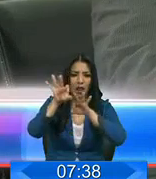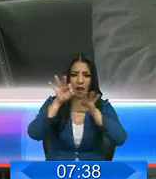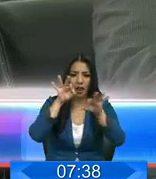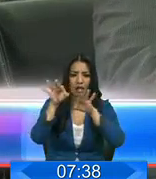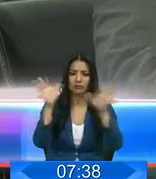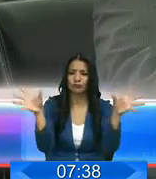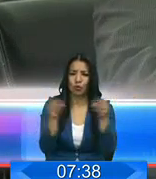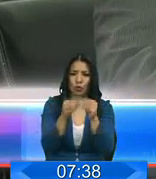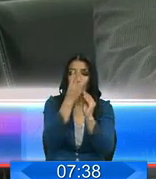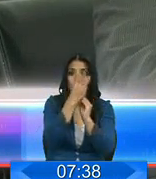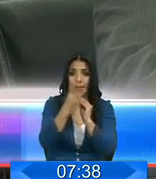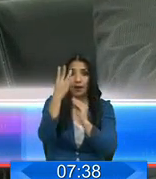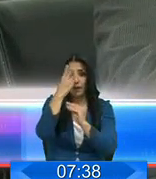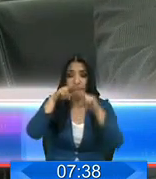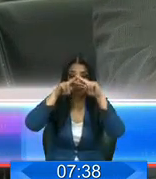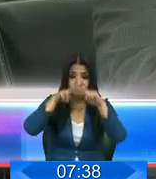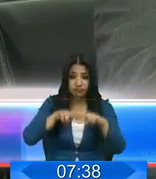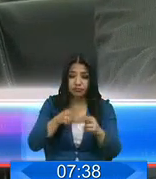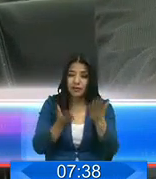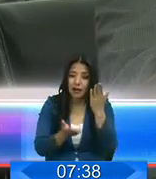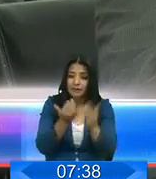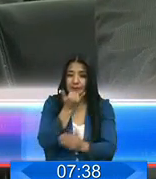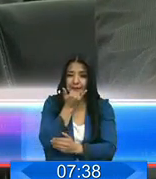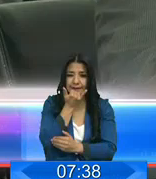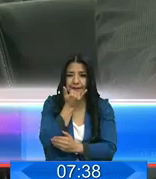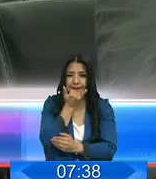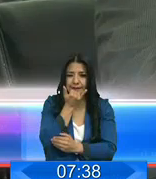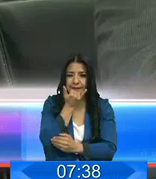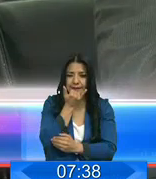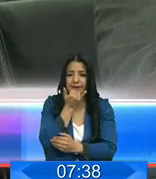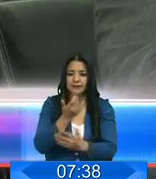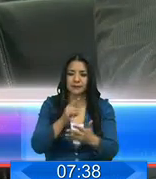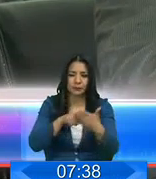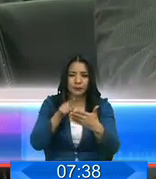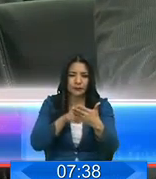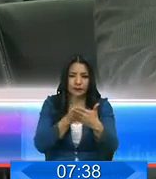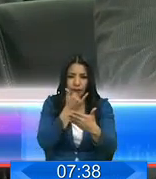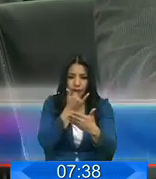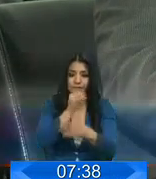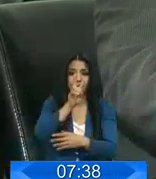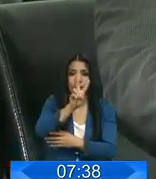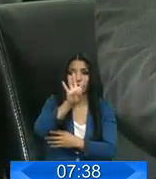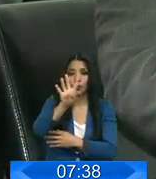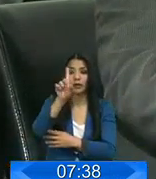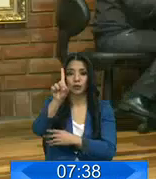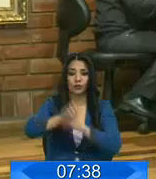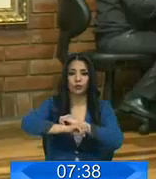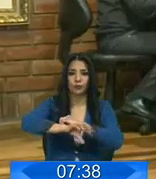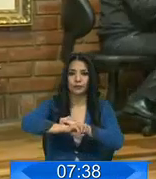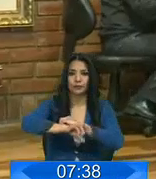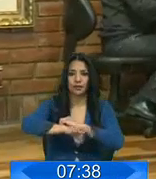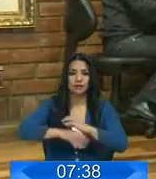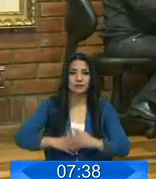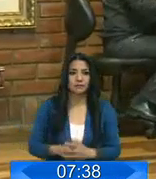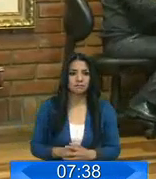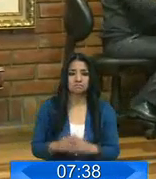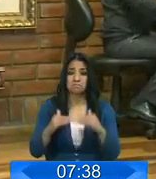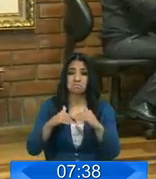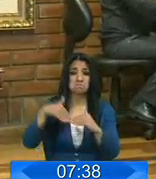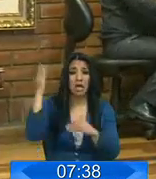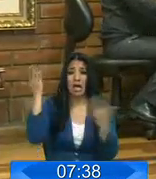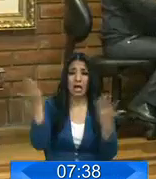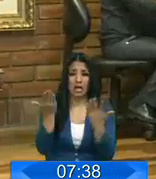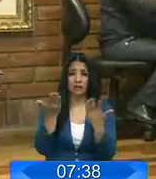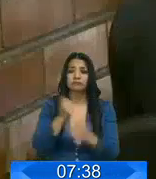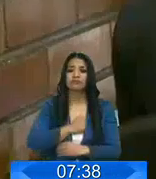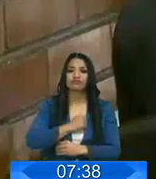de los cuales, con posibles infracciones, tenemos 241 comerciales. En su mayoría correspondería